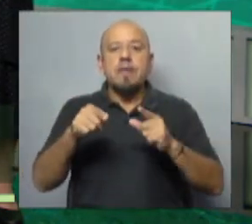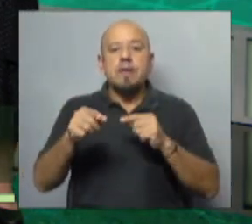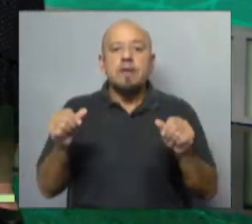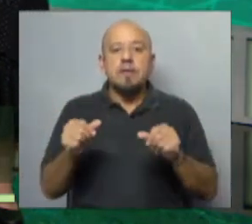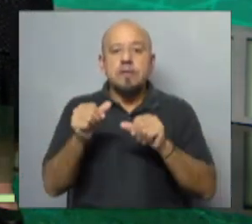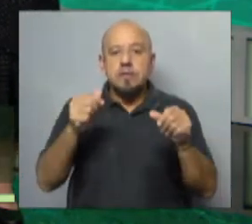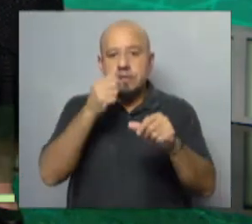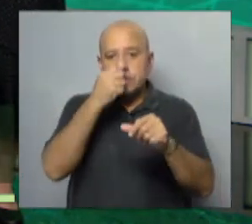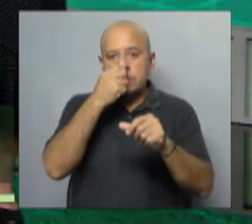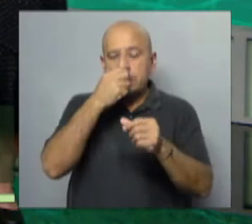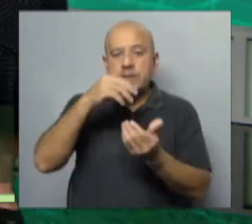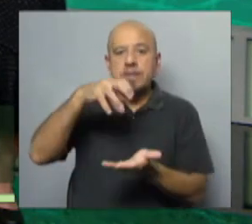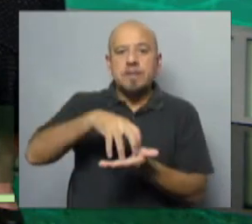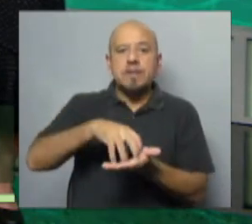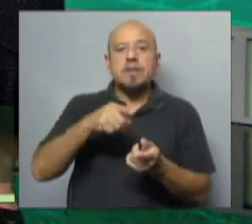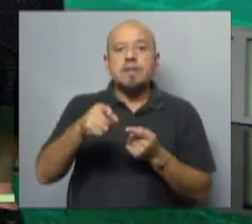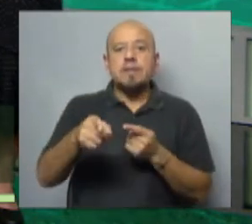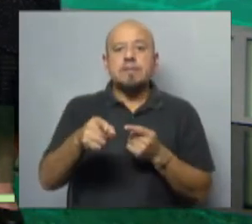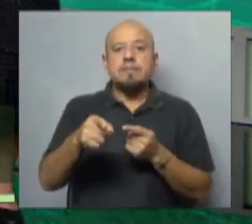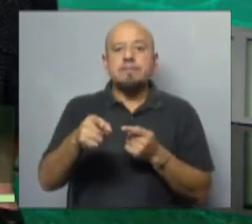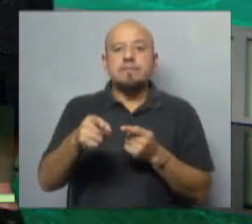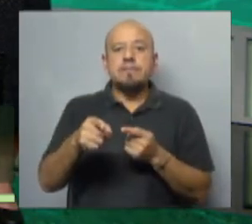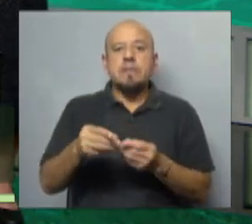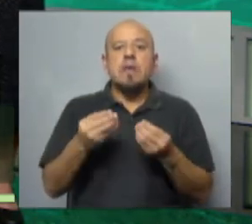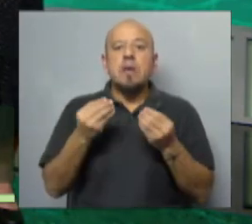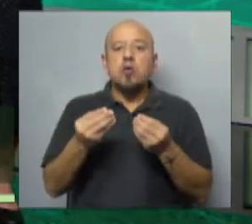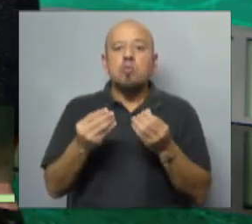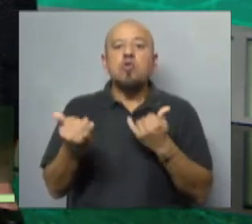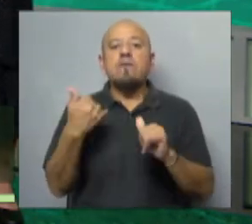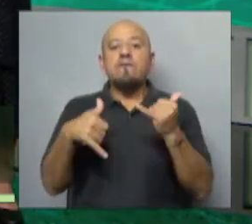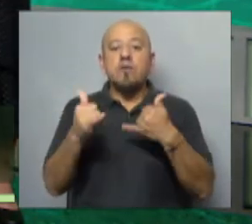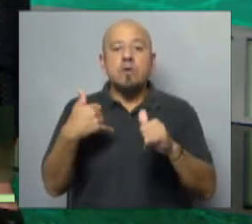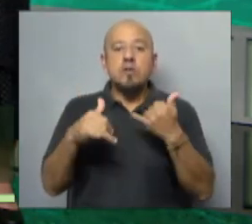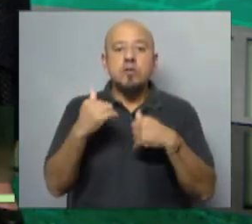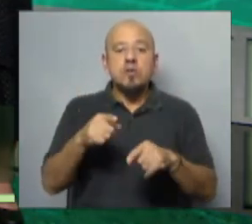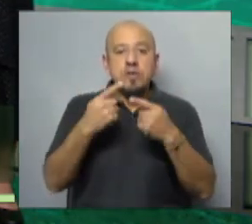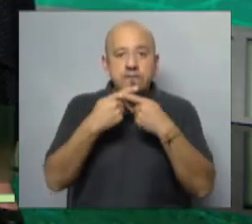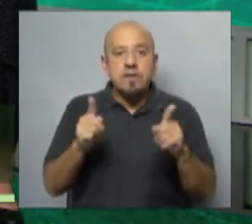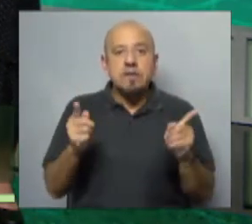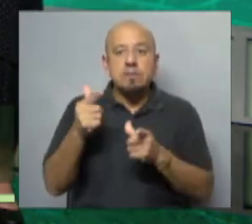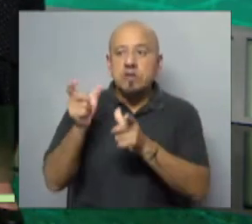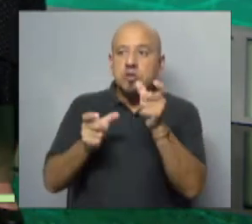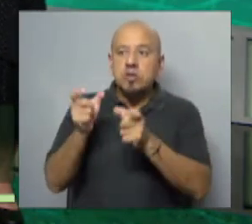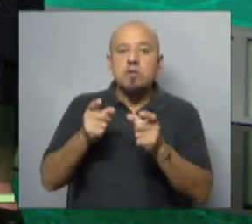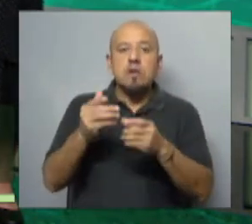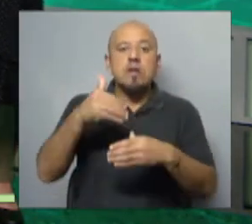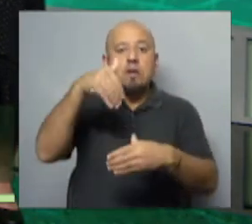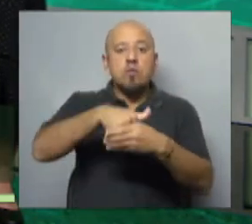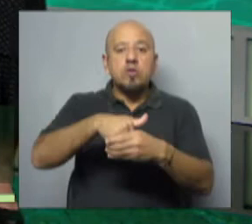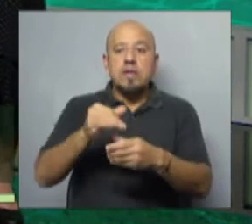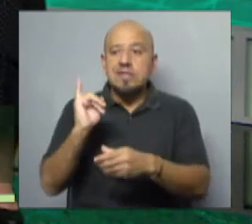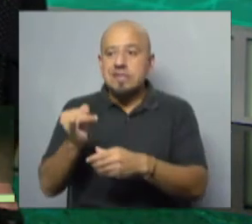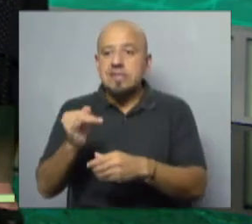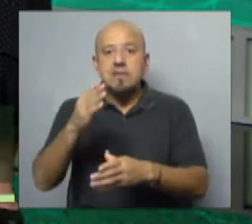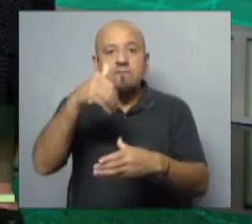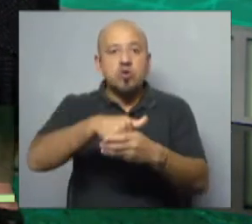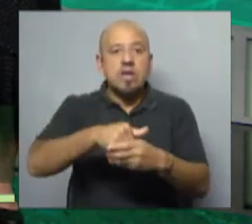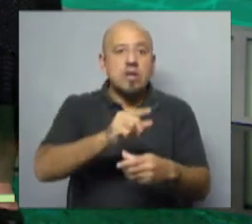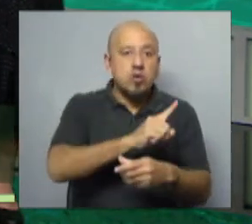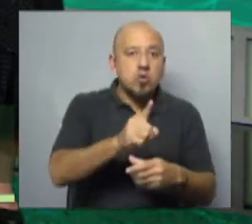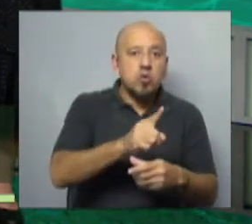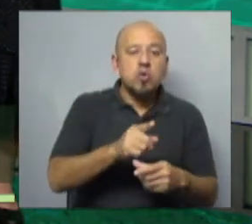desde la usina en relación a cómo se informan las diferentes personas que van a votar o que dicen que van a votar por el sí por el no